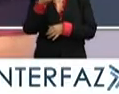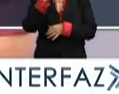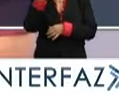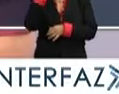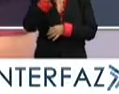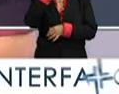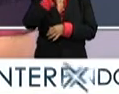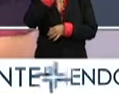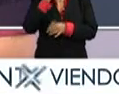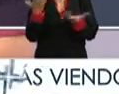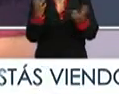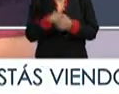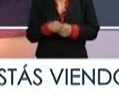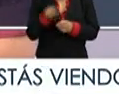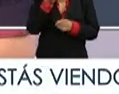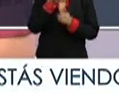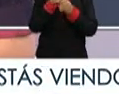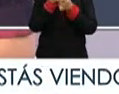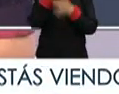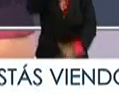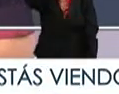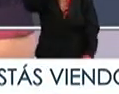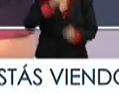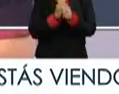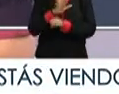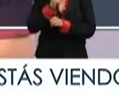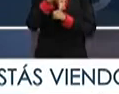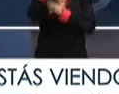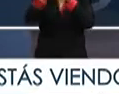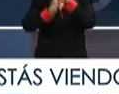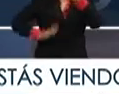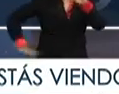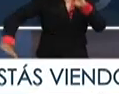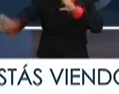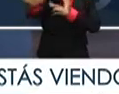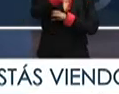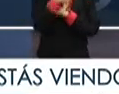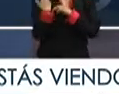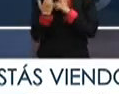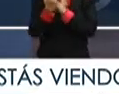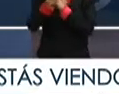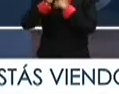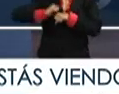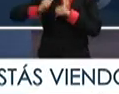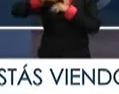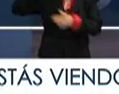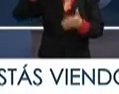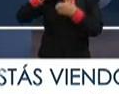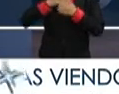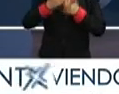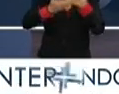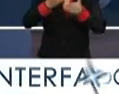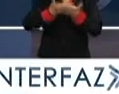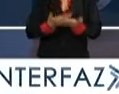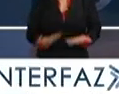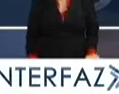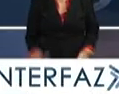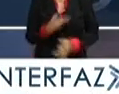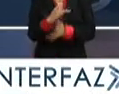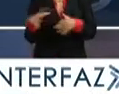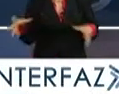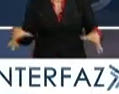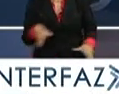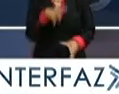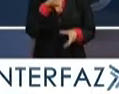para que la gente entienda, ahí está toda la información del mundo de hace miles de años y lo que